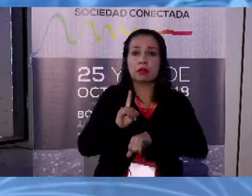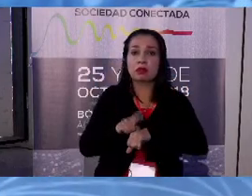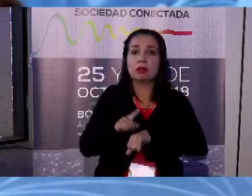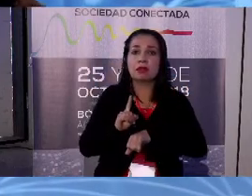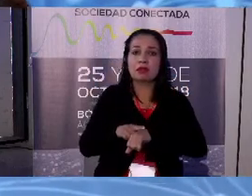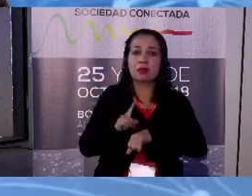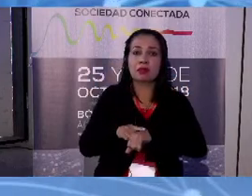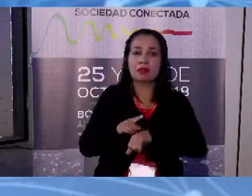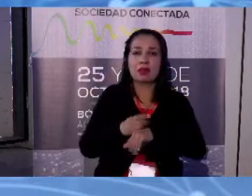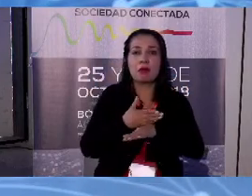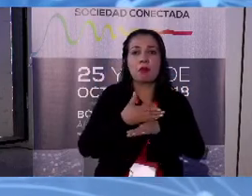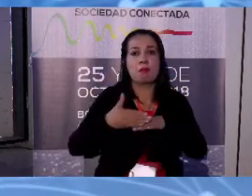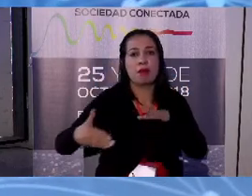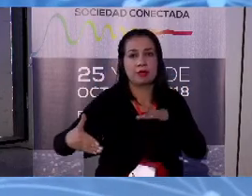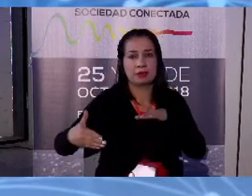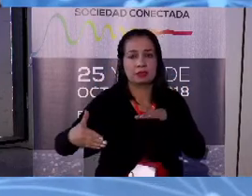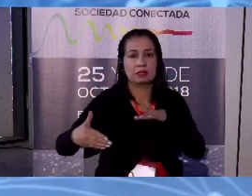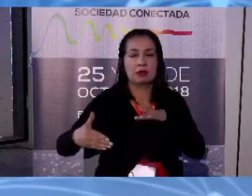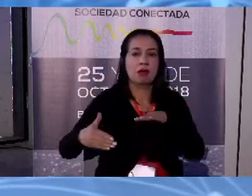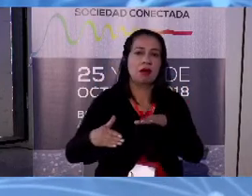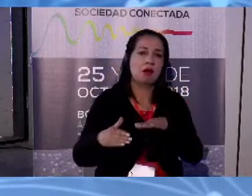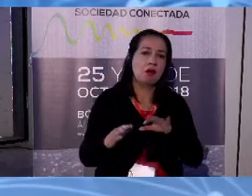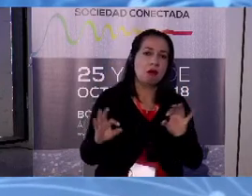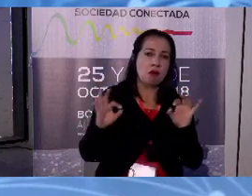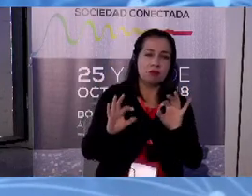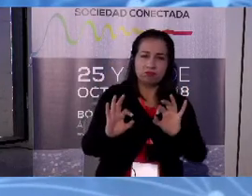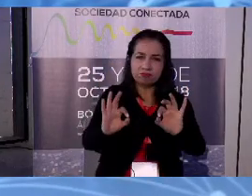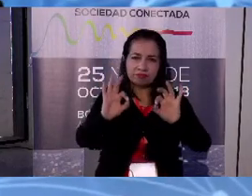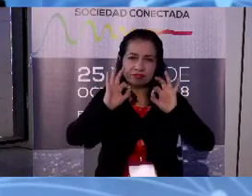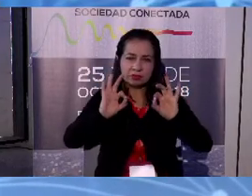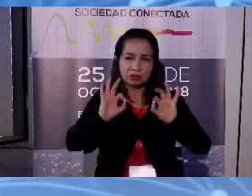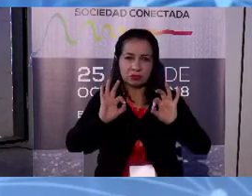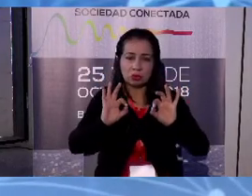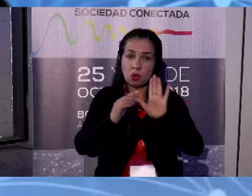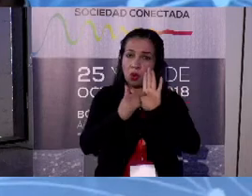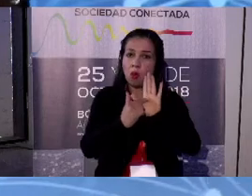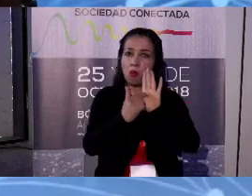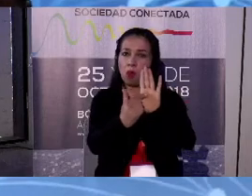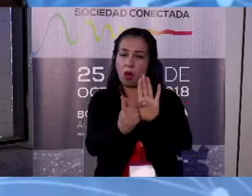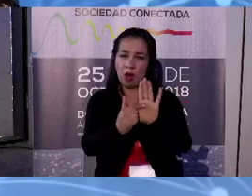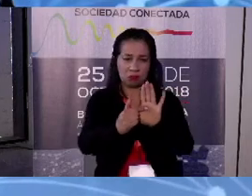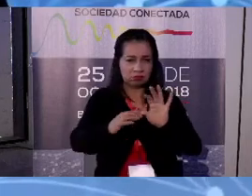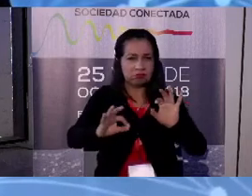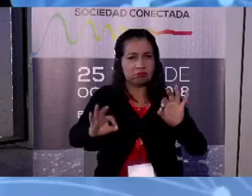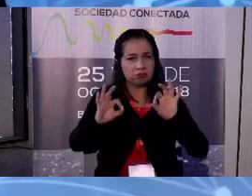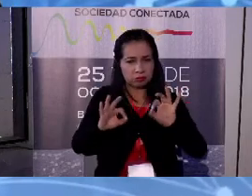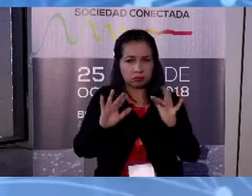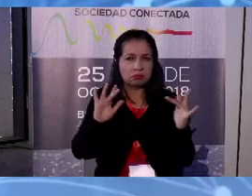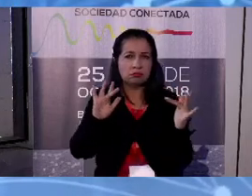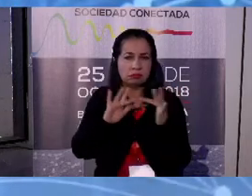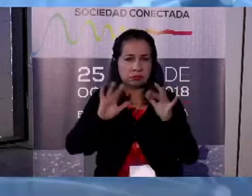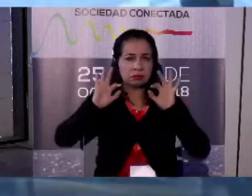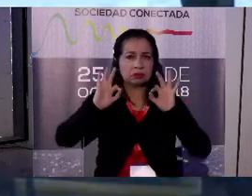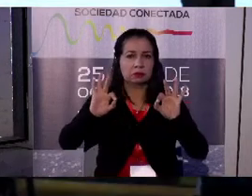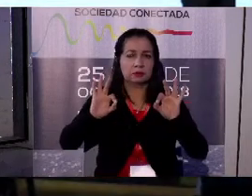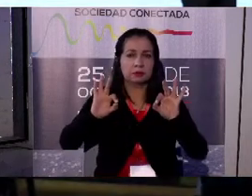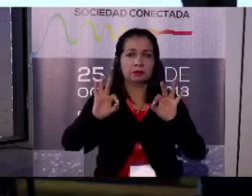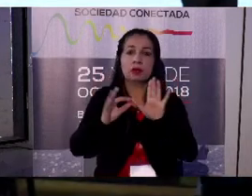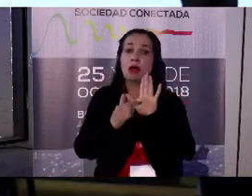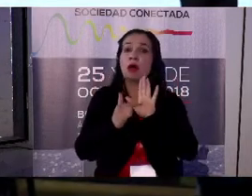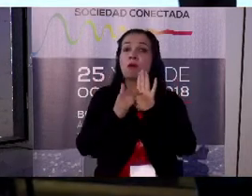tiempo y qué tan precisa o qu tan preciso es tu modelo por ejemplo modelos de